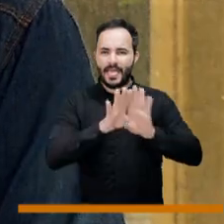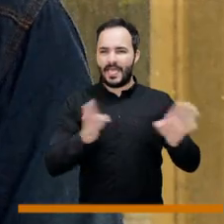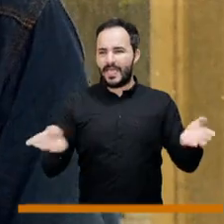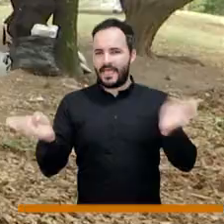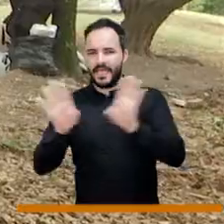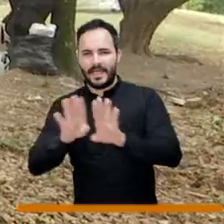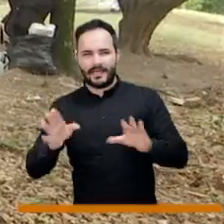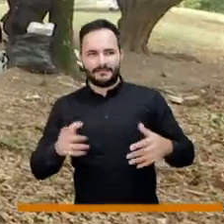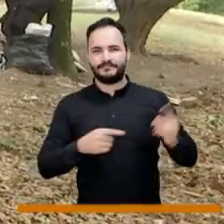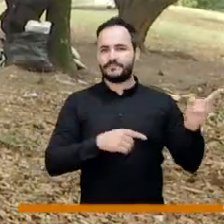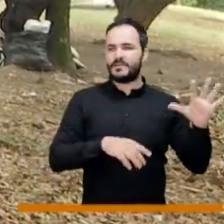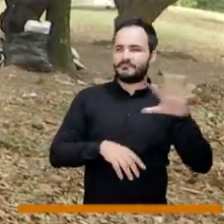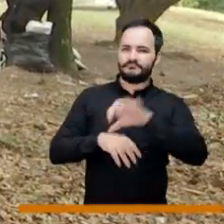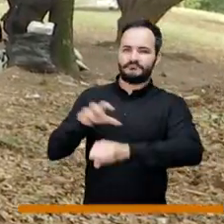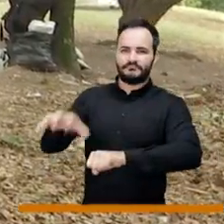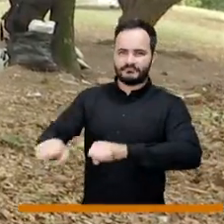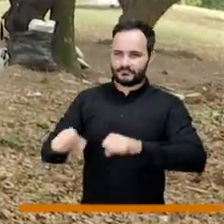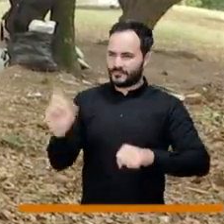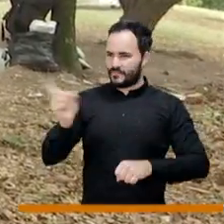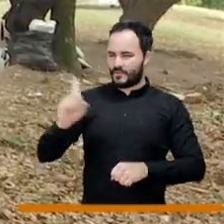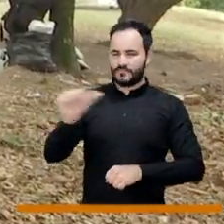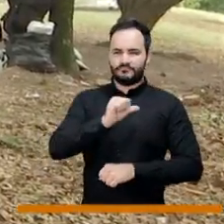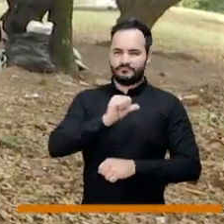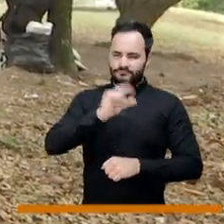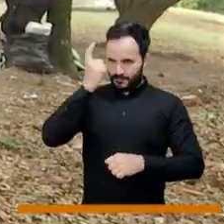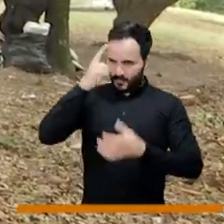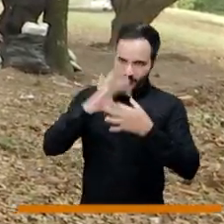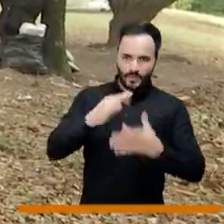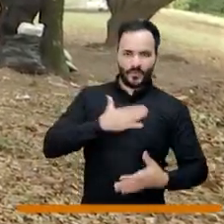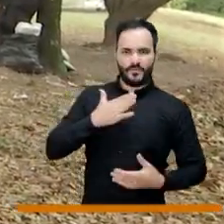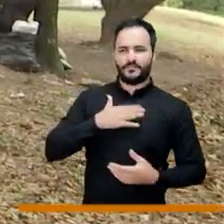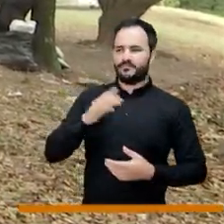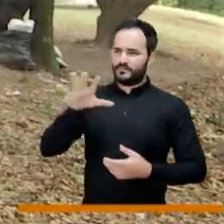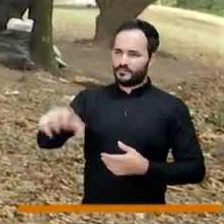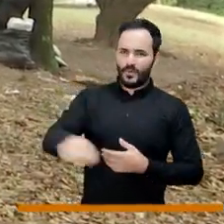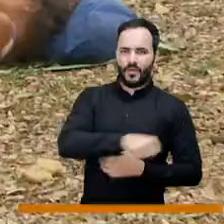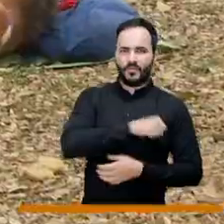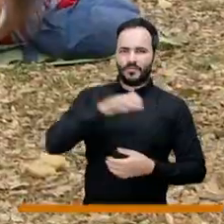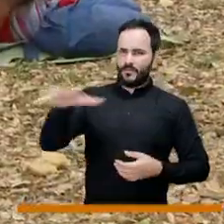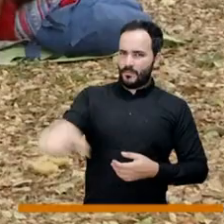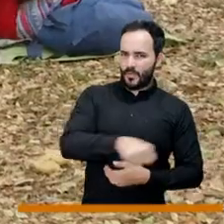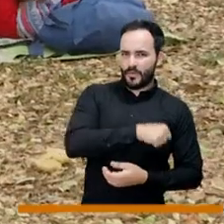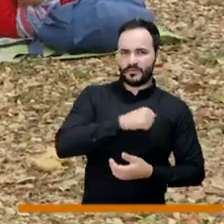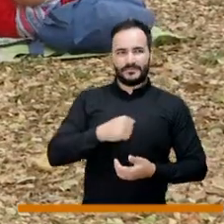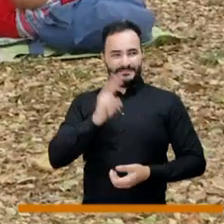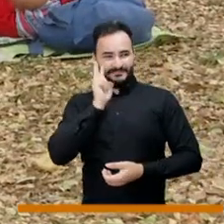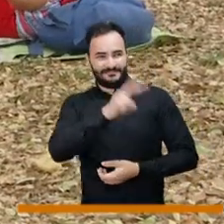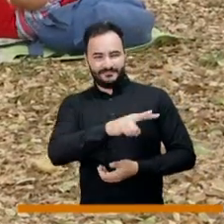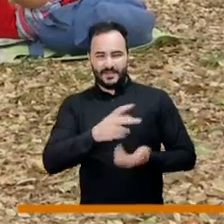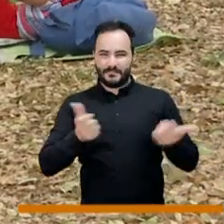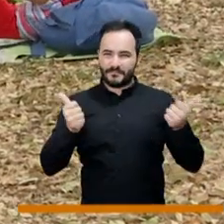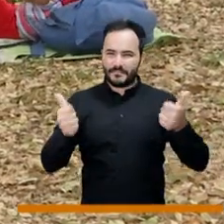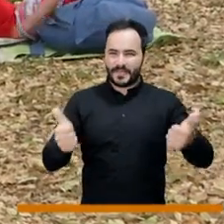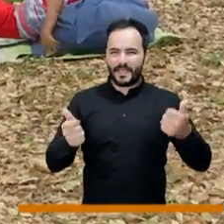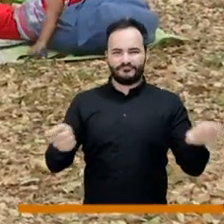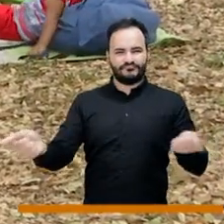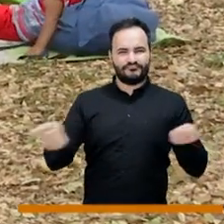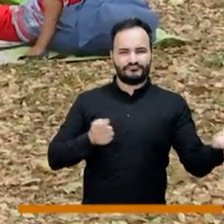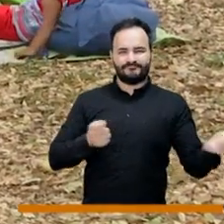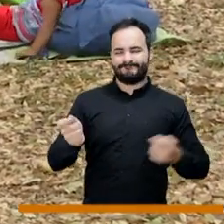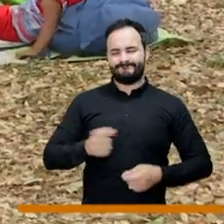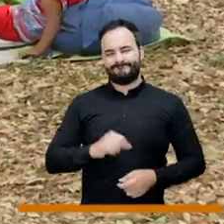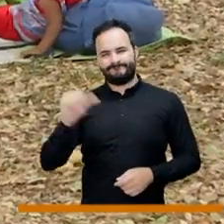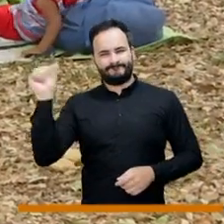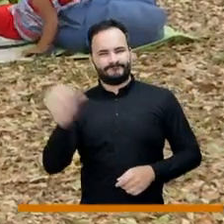todas las empresas que pudieron tomar en cuestión de expropiación, mala función pública, todo un mal gobierno